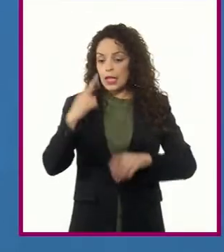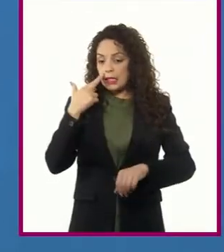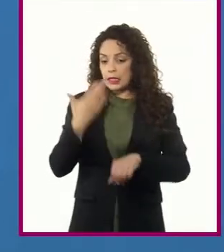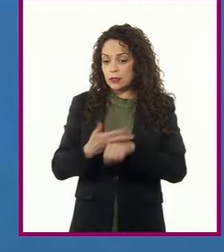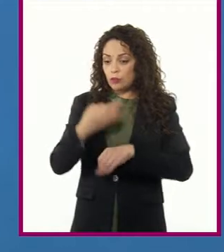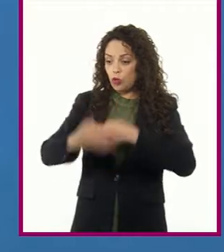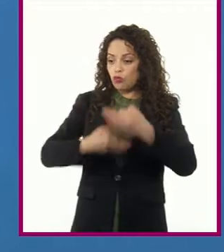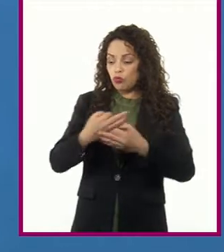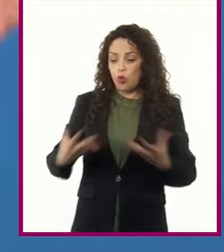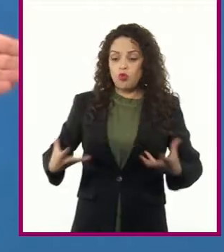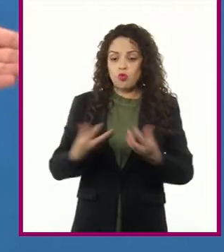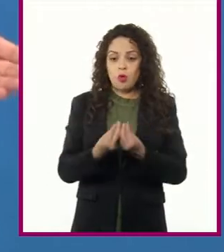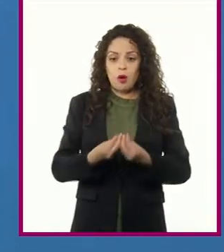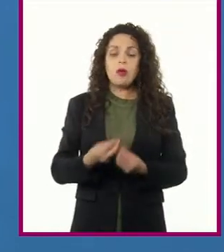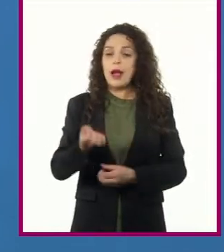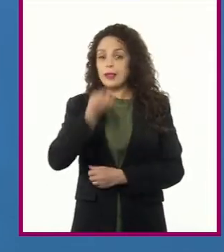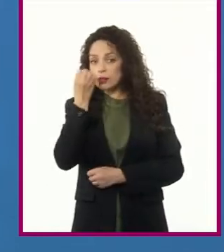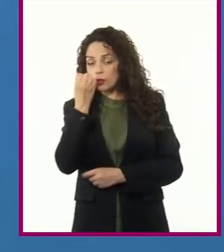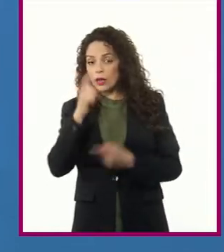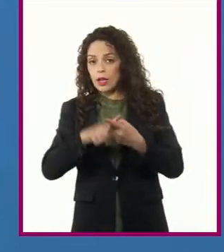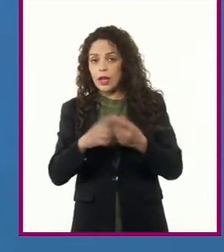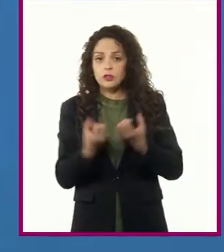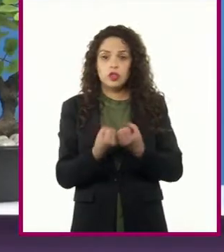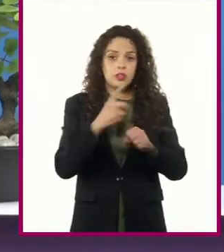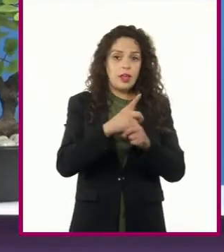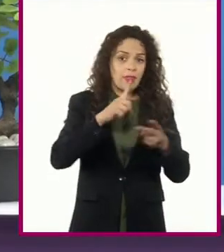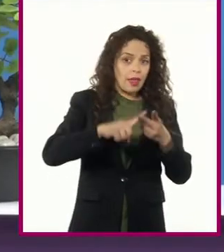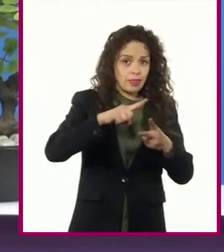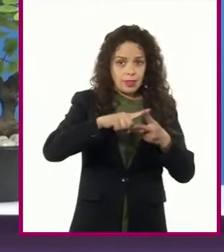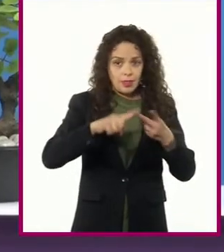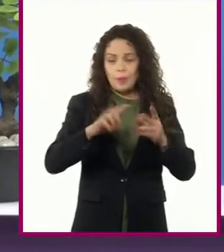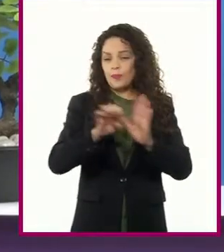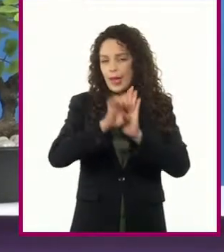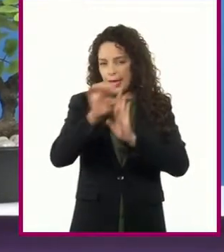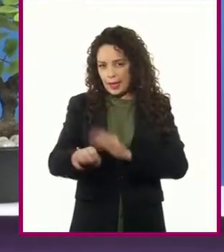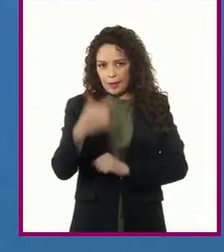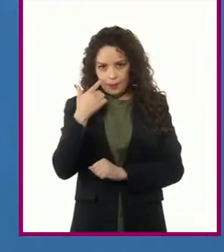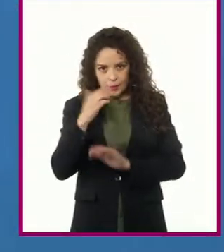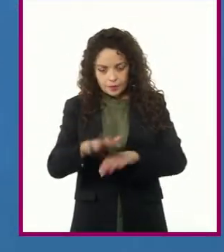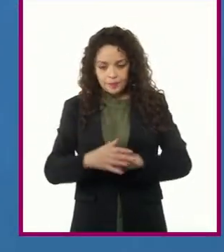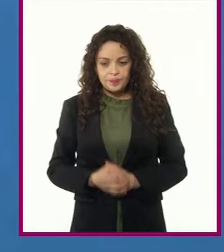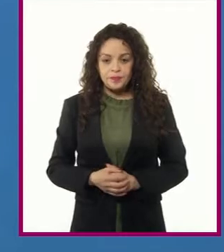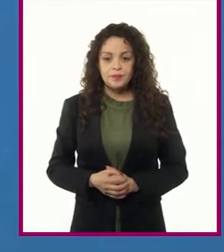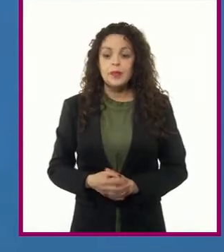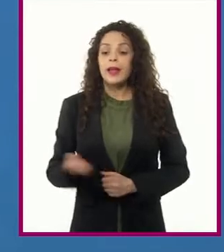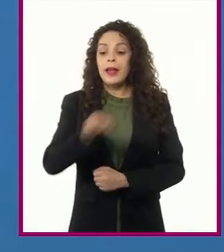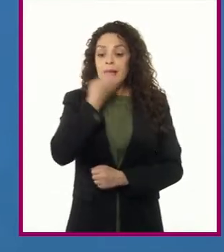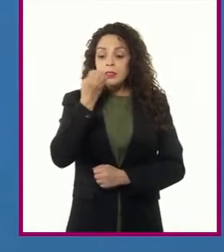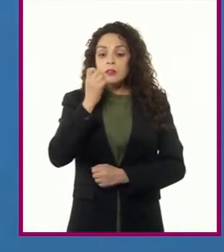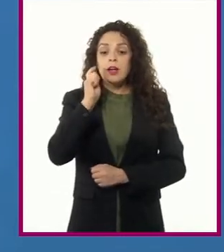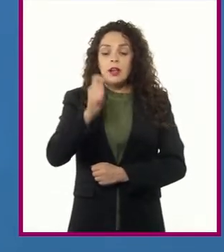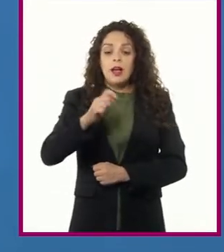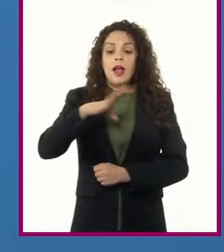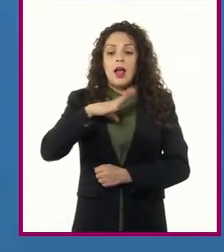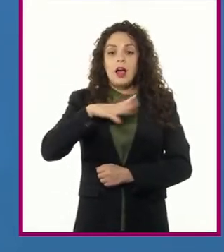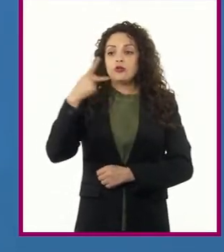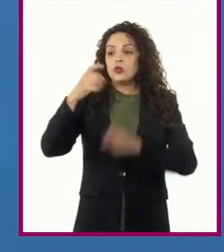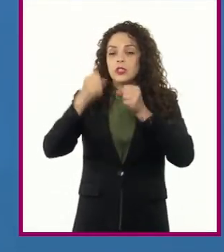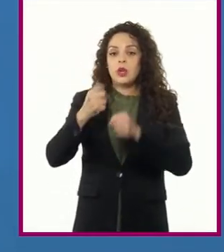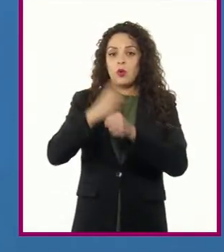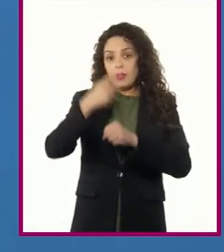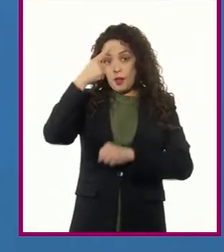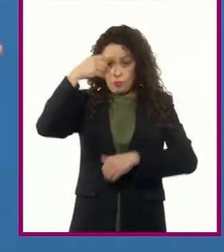que debe existir entre escuela y sociedad. Por ejemplo, las escuelas tienen sus mecanismos de seguridad para